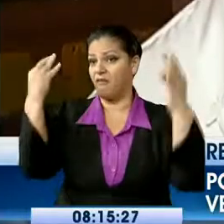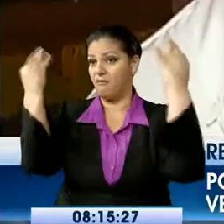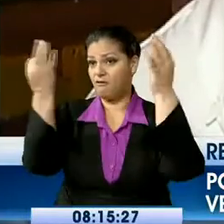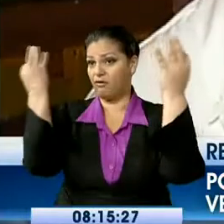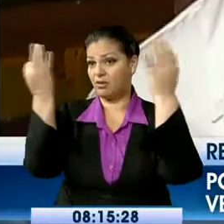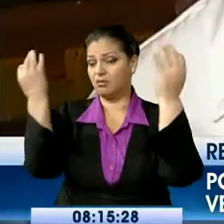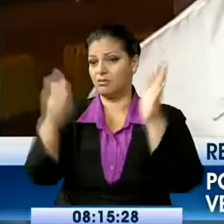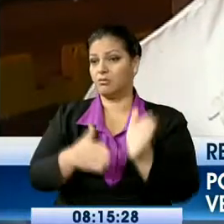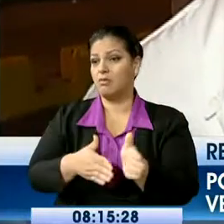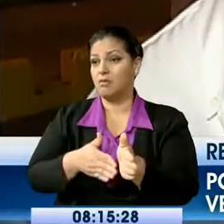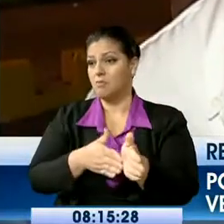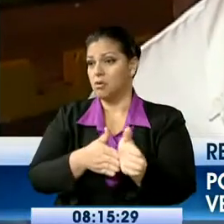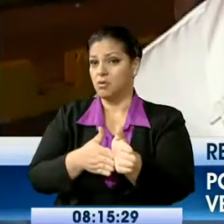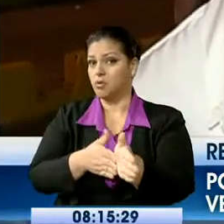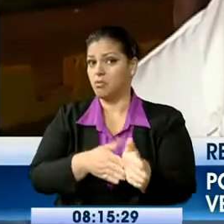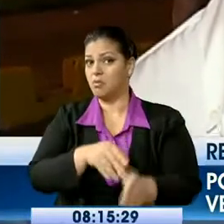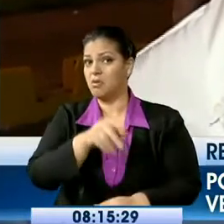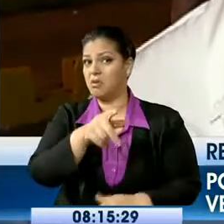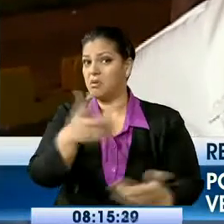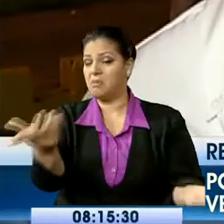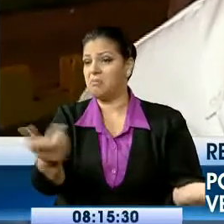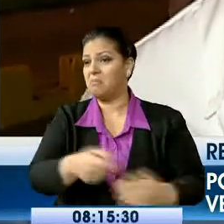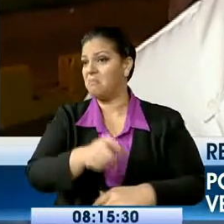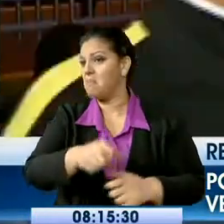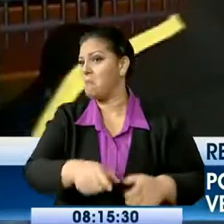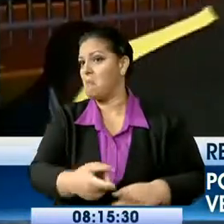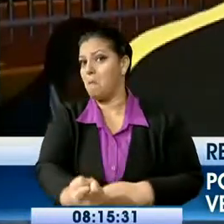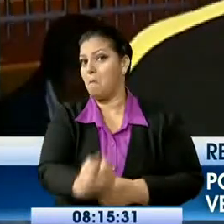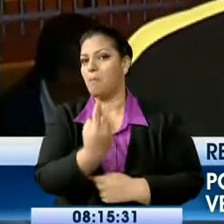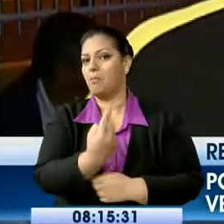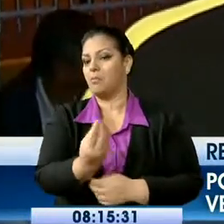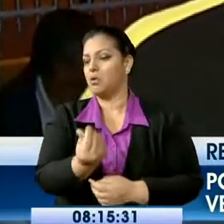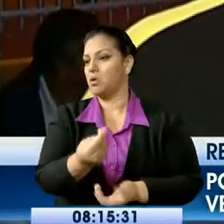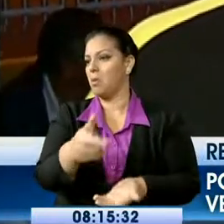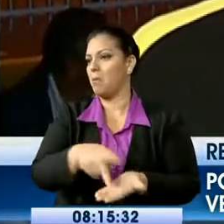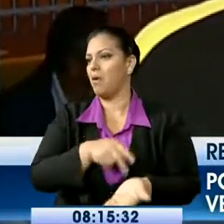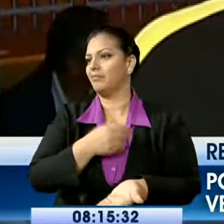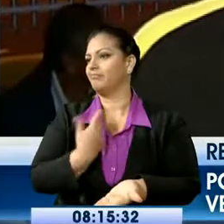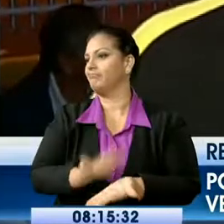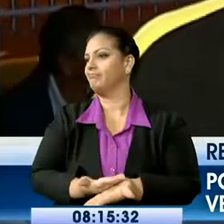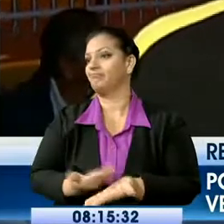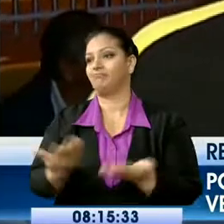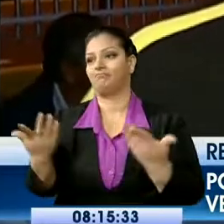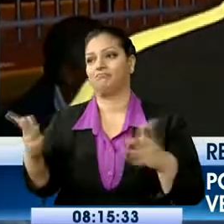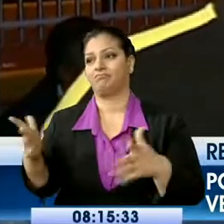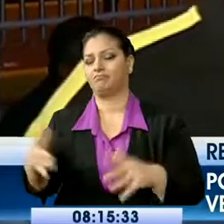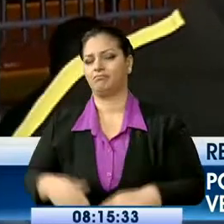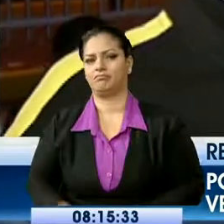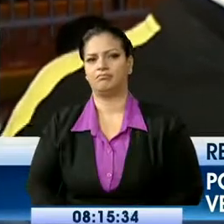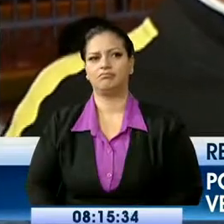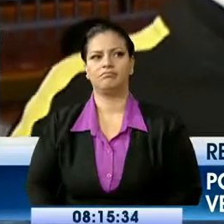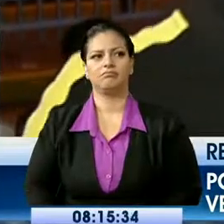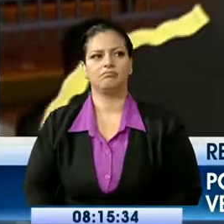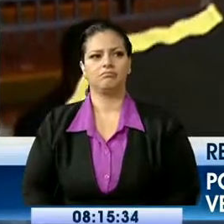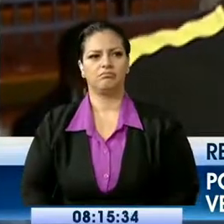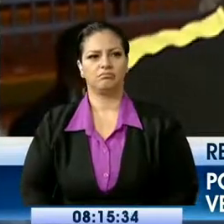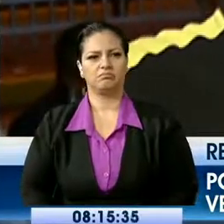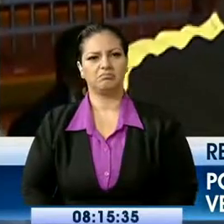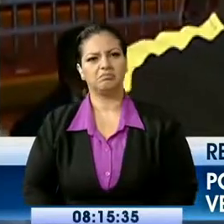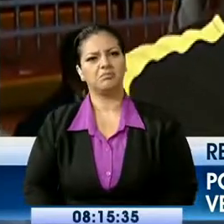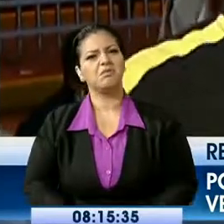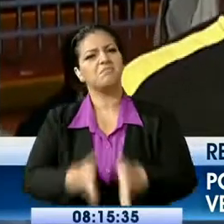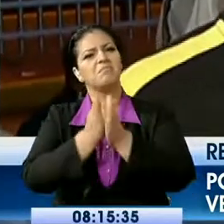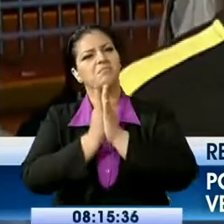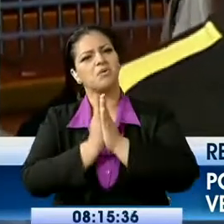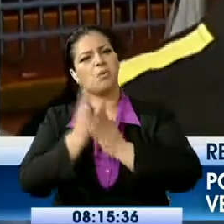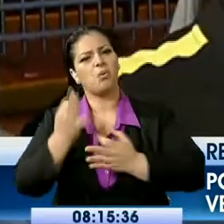ya no tenemos nada más ya para poderlo sepultar a él. ¿Por qué han tomado esta decisión ustedes? Porque no puede quedar impune la muerte